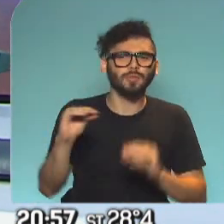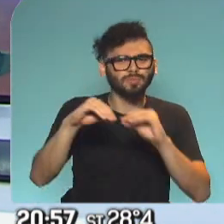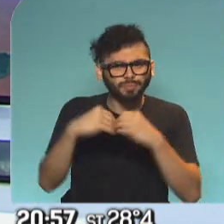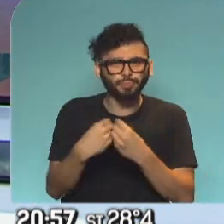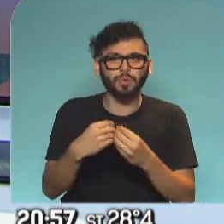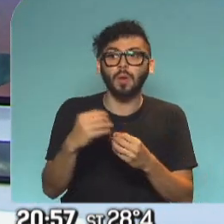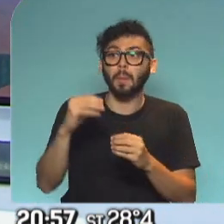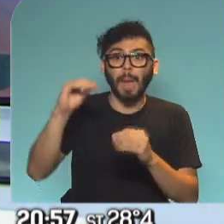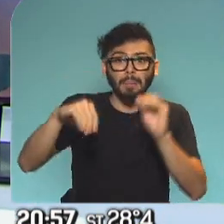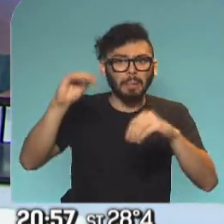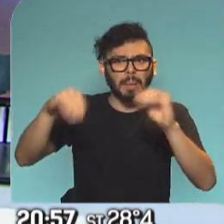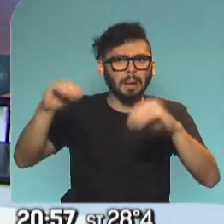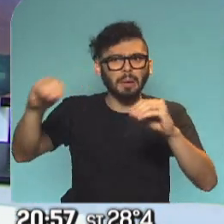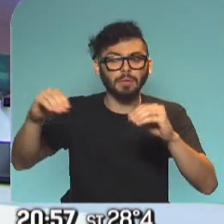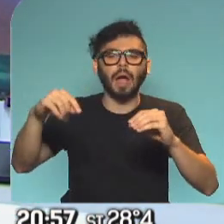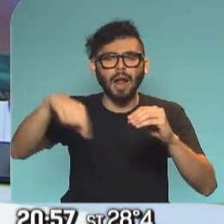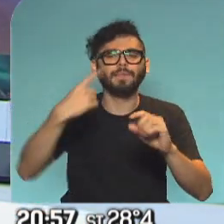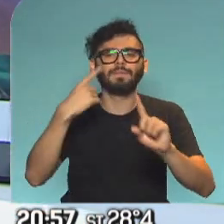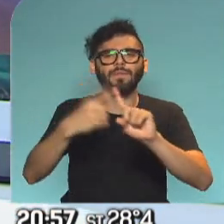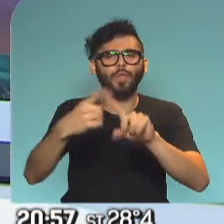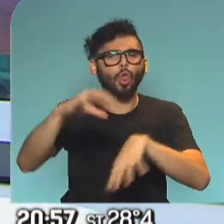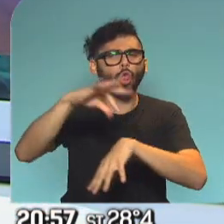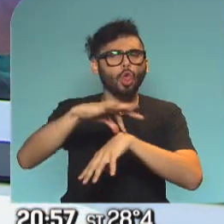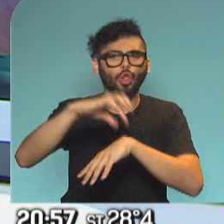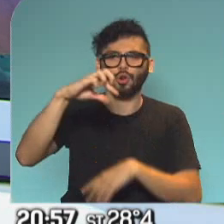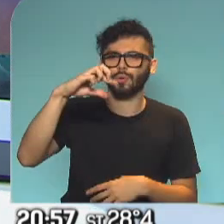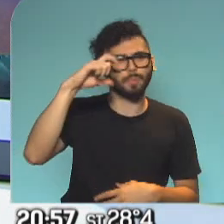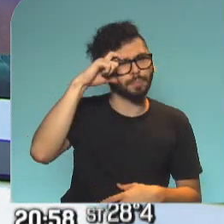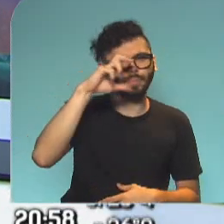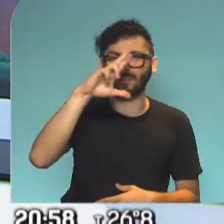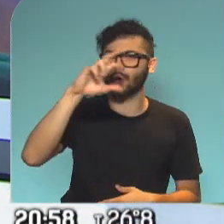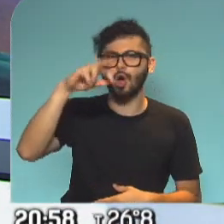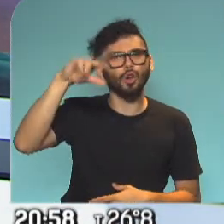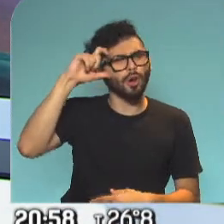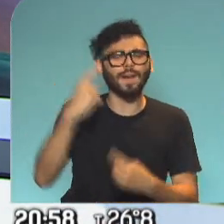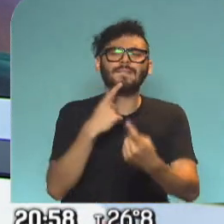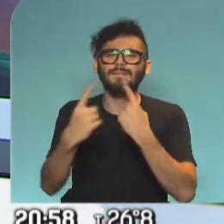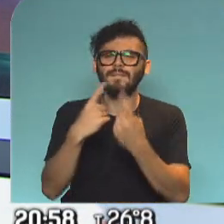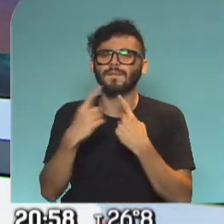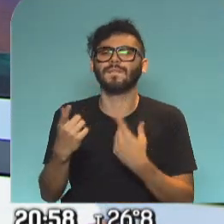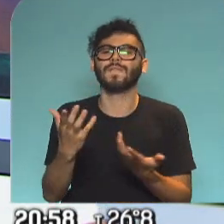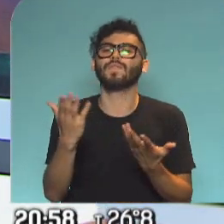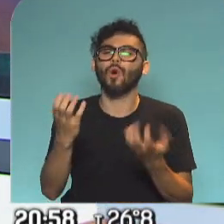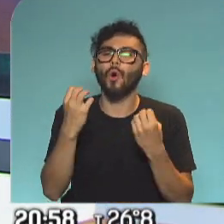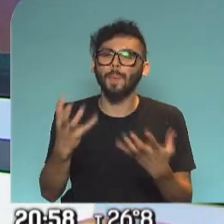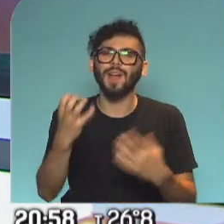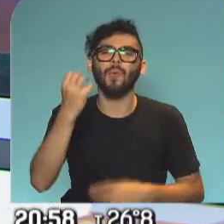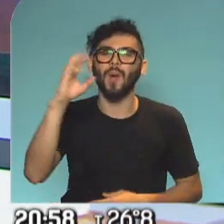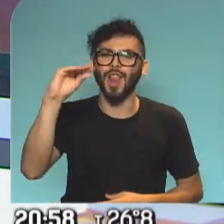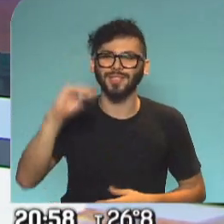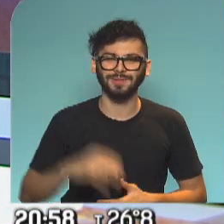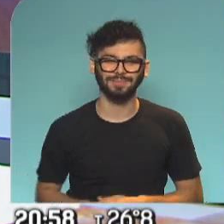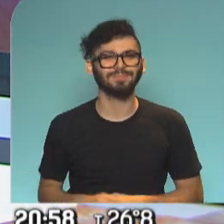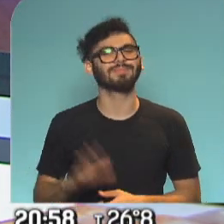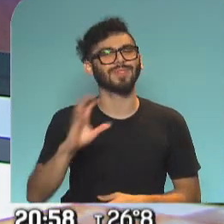están sumando esta nueva cepa. Por eso vamos a tomar contacto con el doctor Sergio Perrone para hablar al respecto de esto. Sergio Perrone, ¿cómo va? Buenas noches. ¿Qué tal?